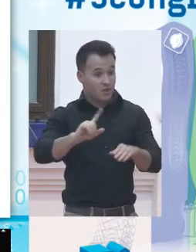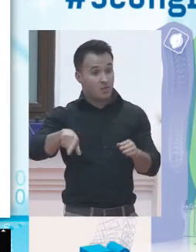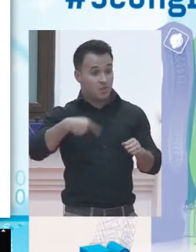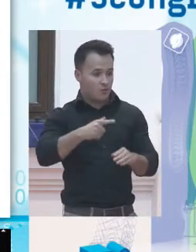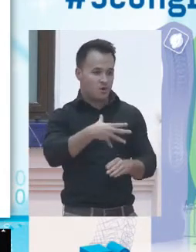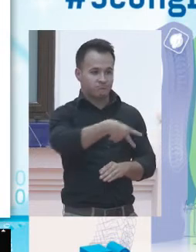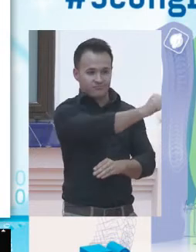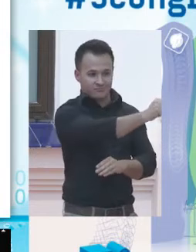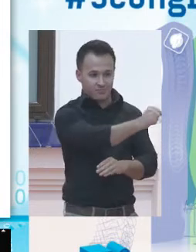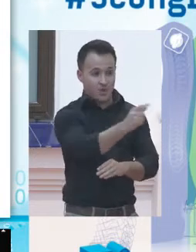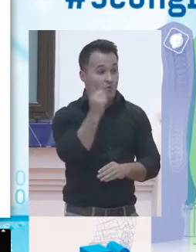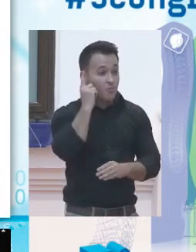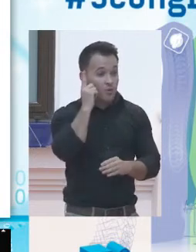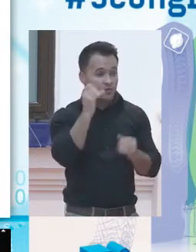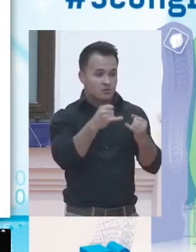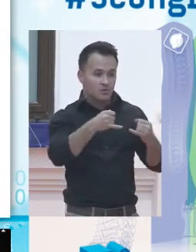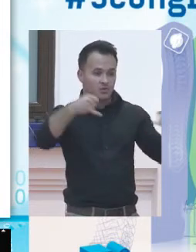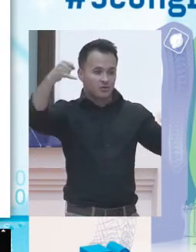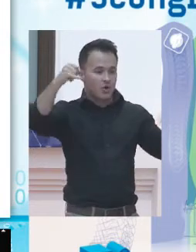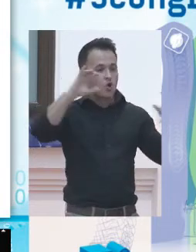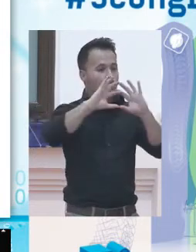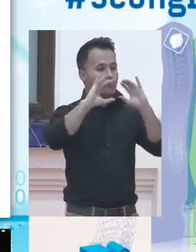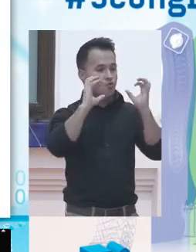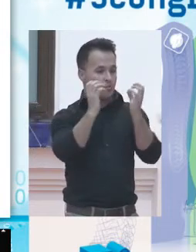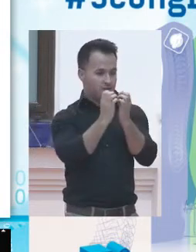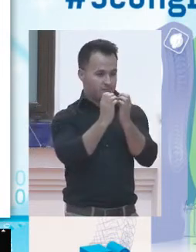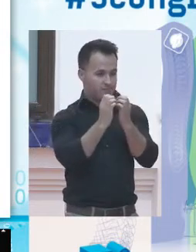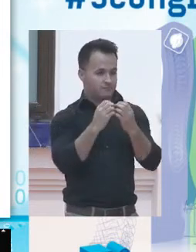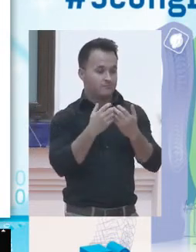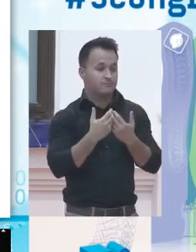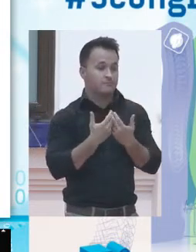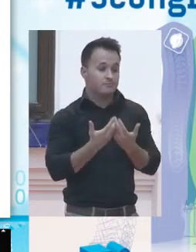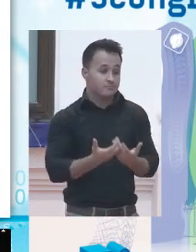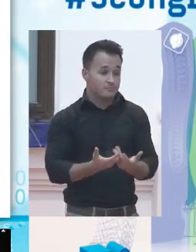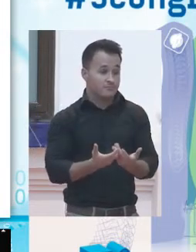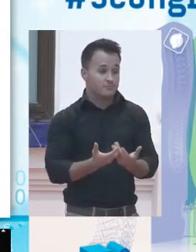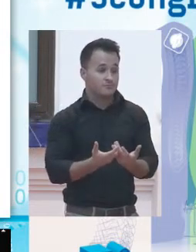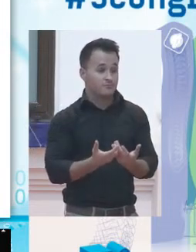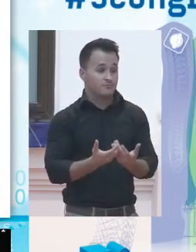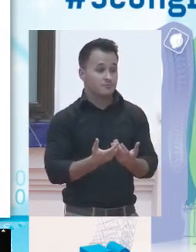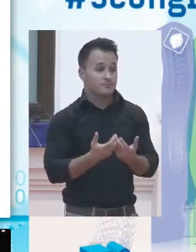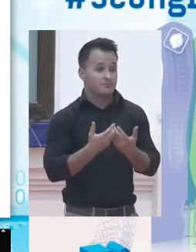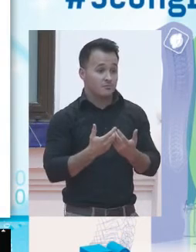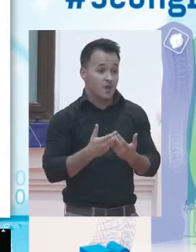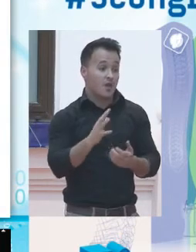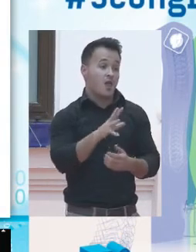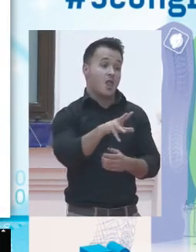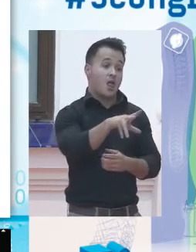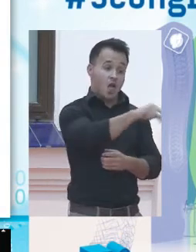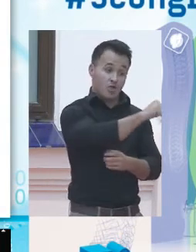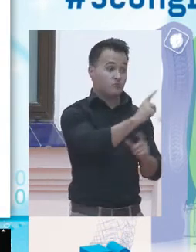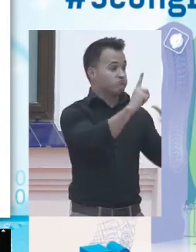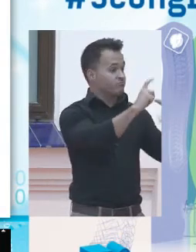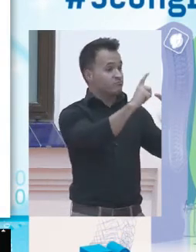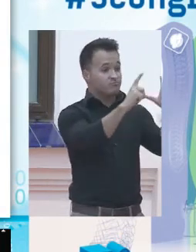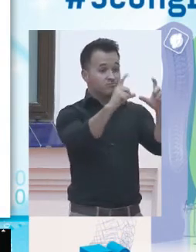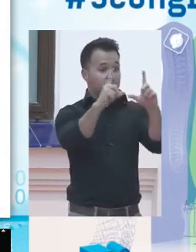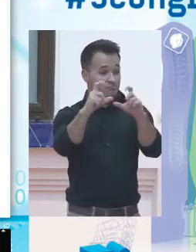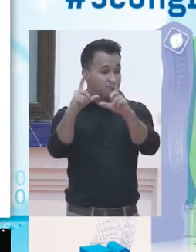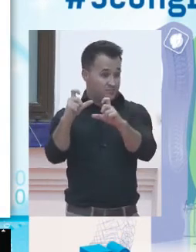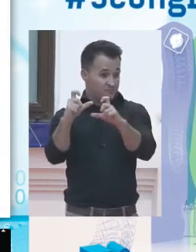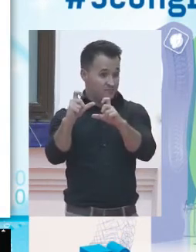móvil estaba conectado a una nube. Entonces el ladrón se llevó el móvil y se empezó a hacer fotos por el mundo. Y esas